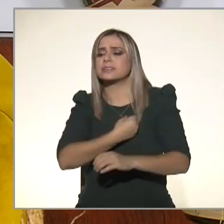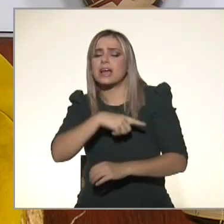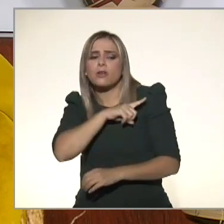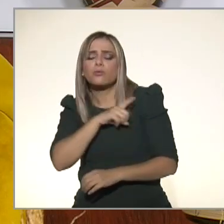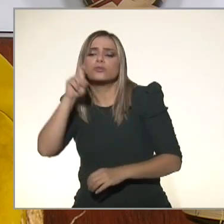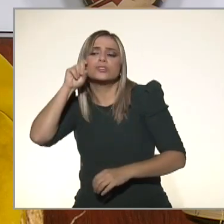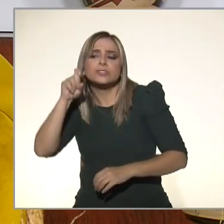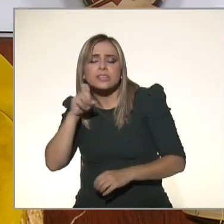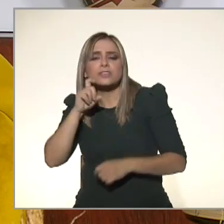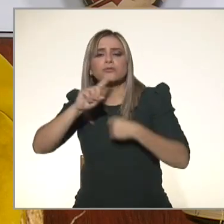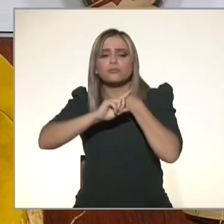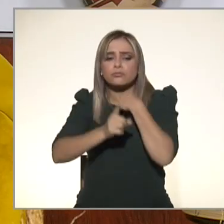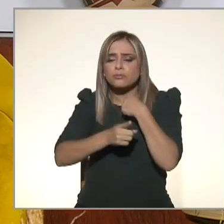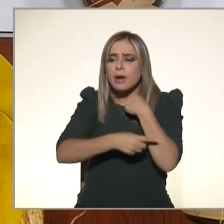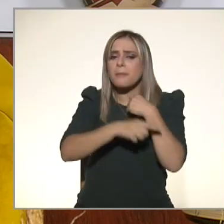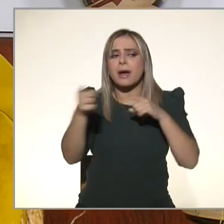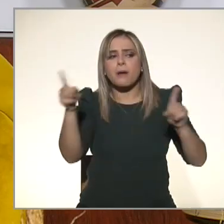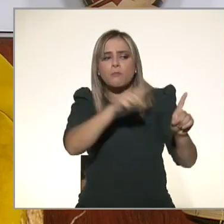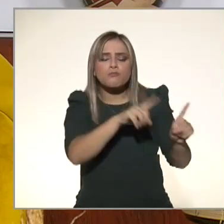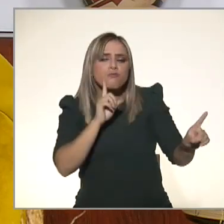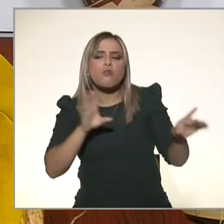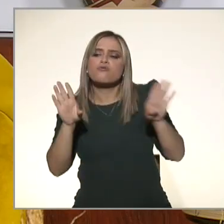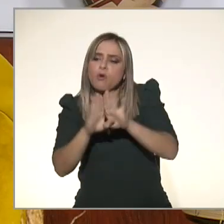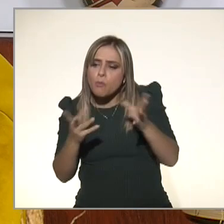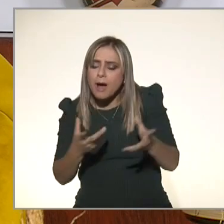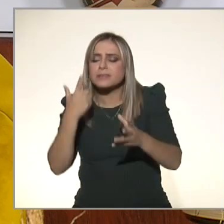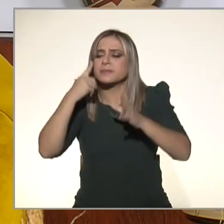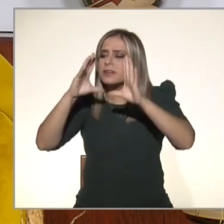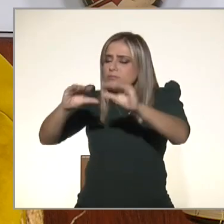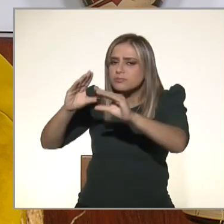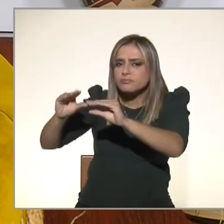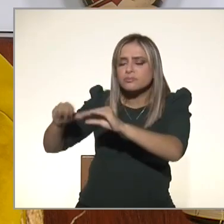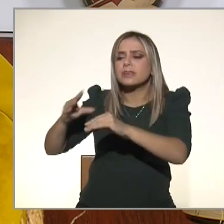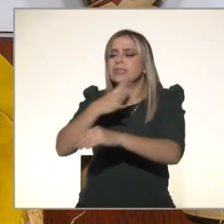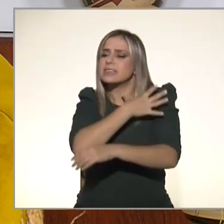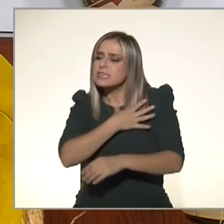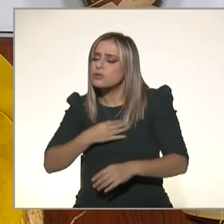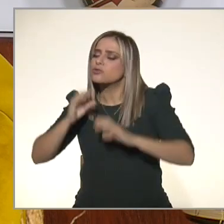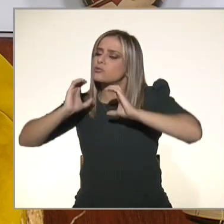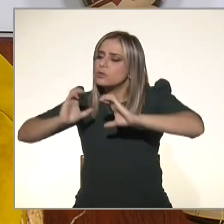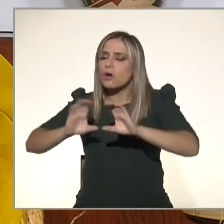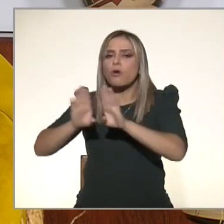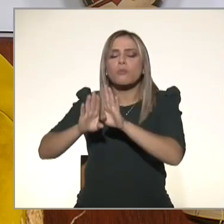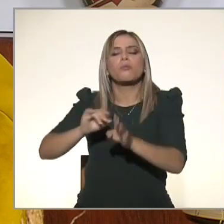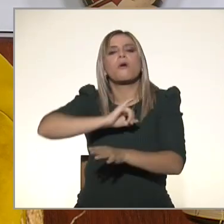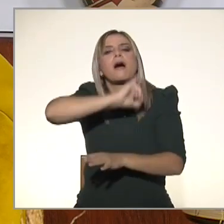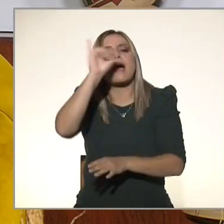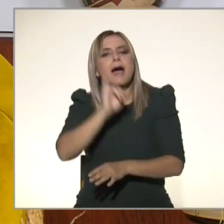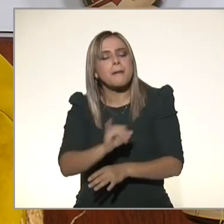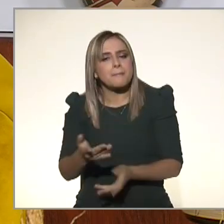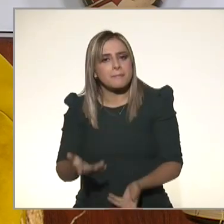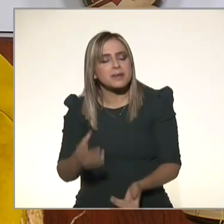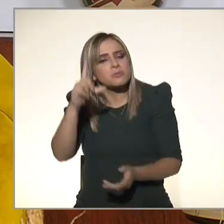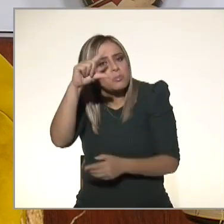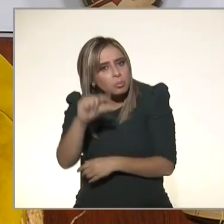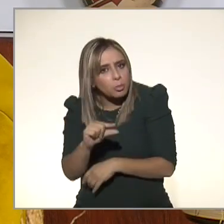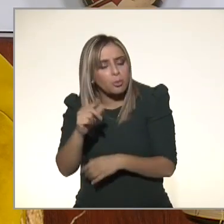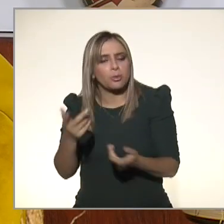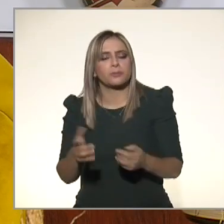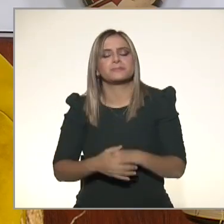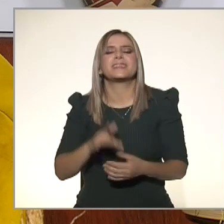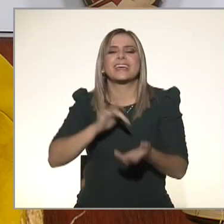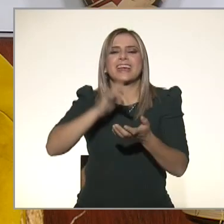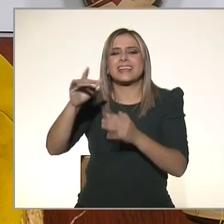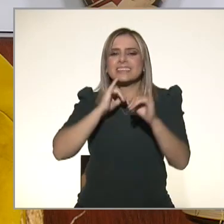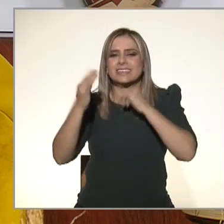sexual y reproductiva masculina. Yo creo que es un tema muy interesante y estamos listos para arrancar. Quiero agradecer a nuestros intérpretes de lengua de señas mexicana. Está con